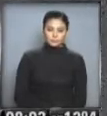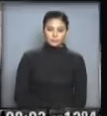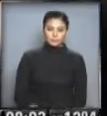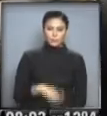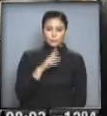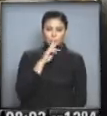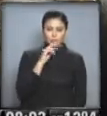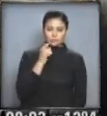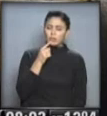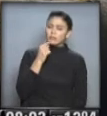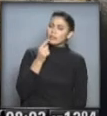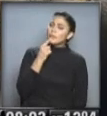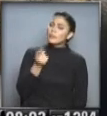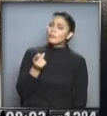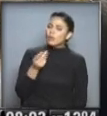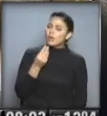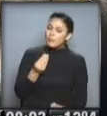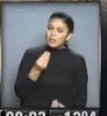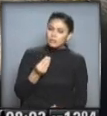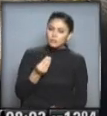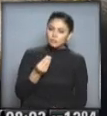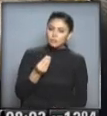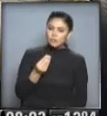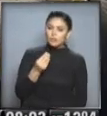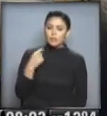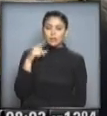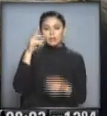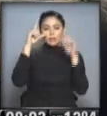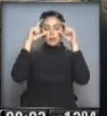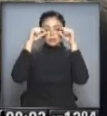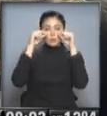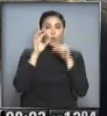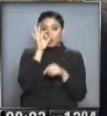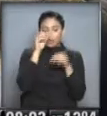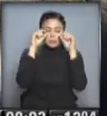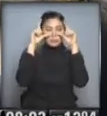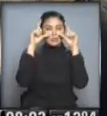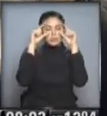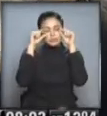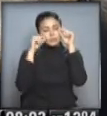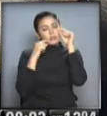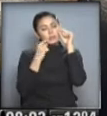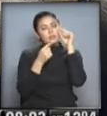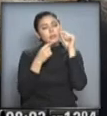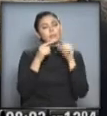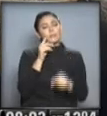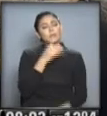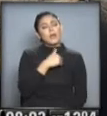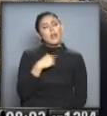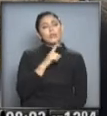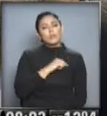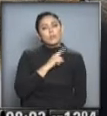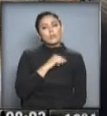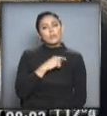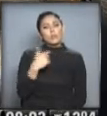Hago así, le pregunto: Sebastián, ¿qué te pasó? Y con los ojos cerrados, porque nunca lo abrió, me decía: ma, me duele, ma, me duele,